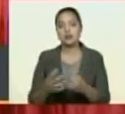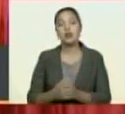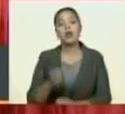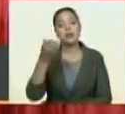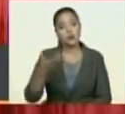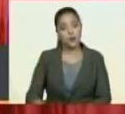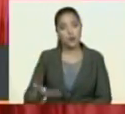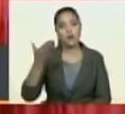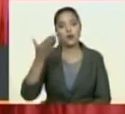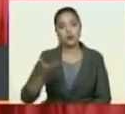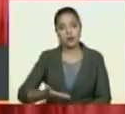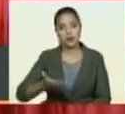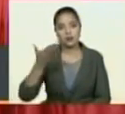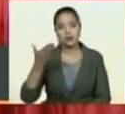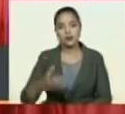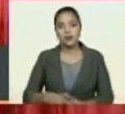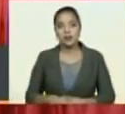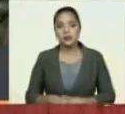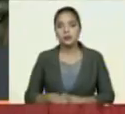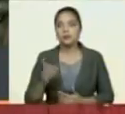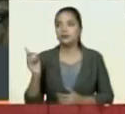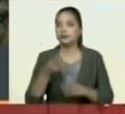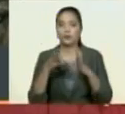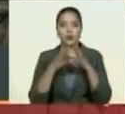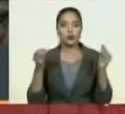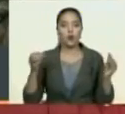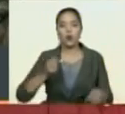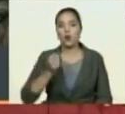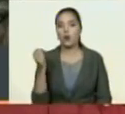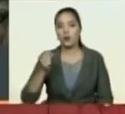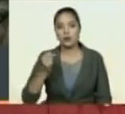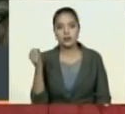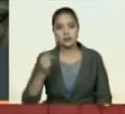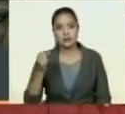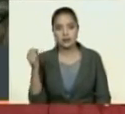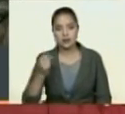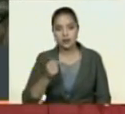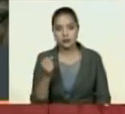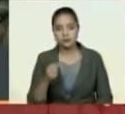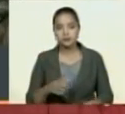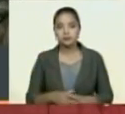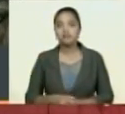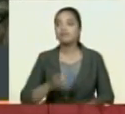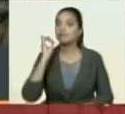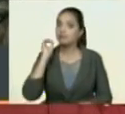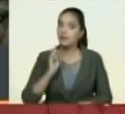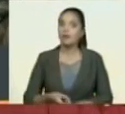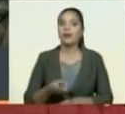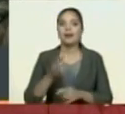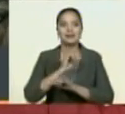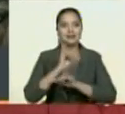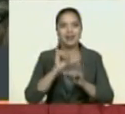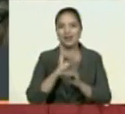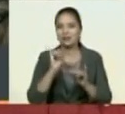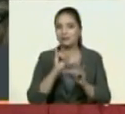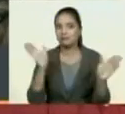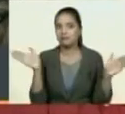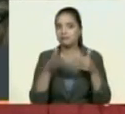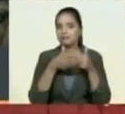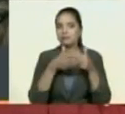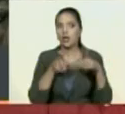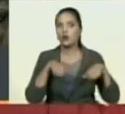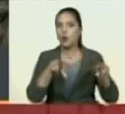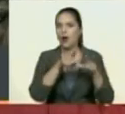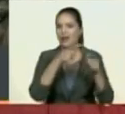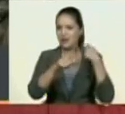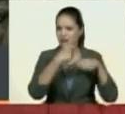importante destacar que todos los cuerpos de policía deberán proceder al cierre inmediato de estos